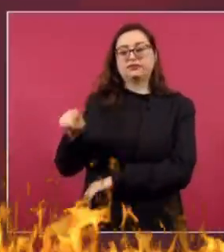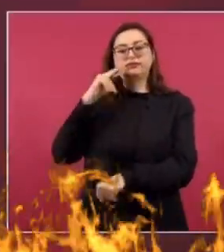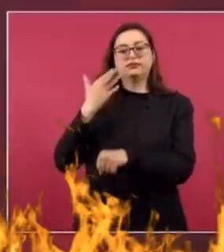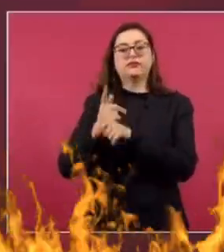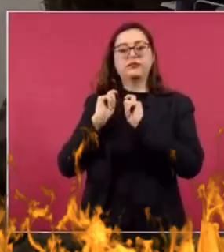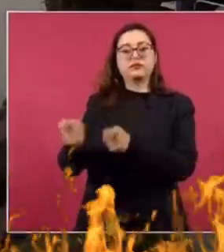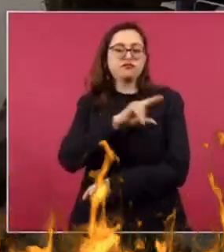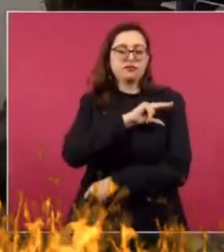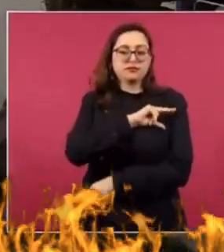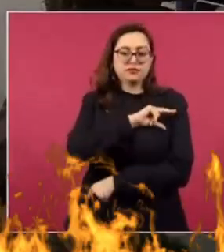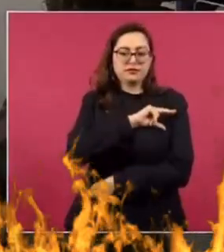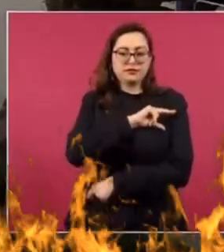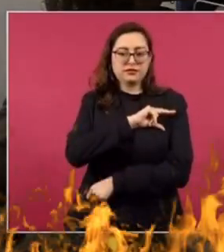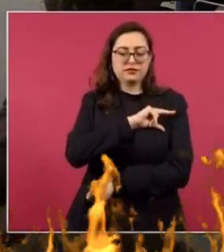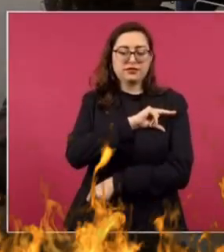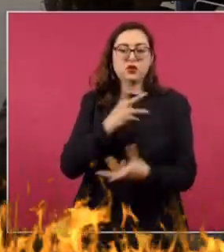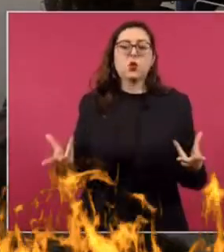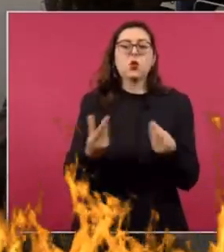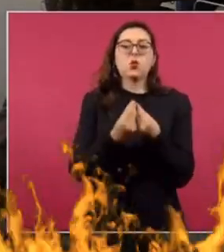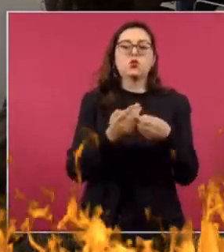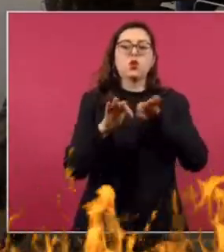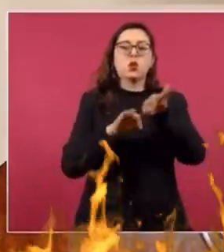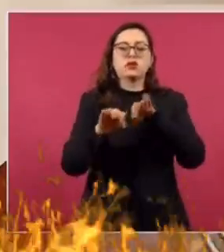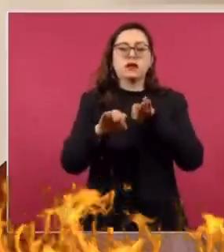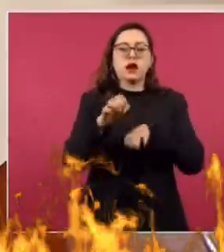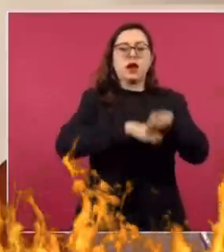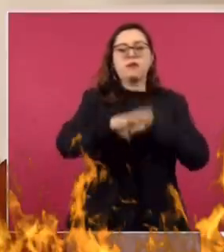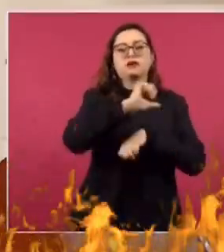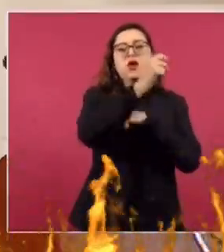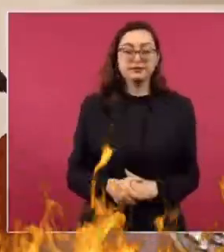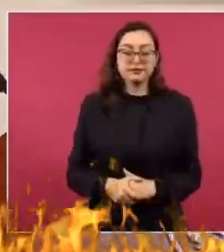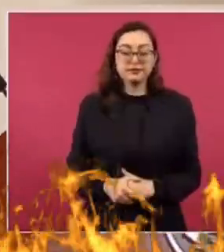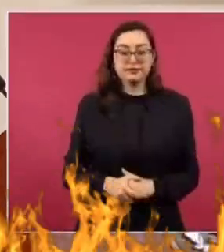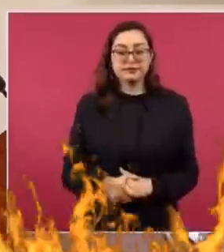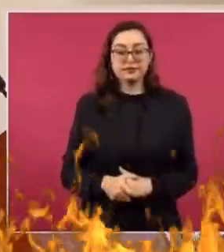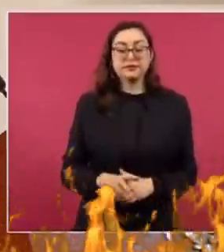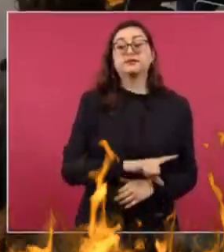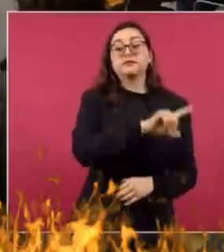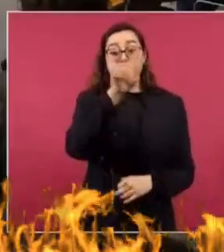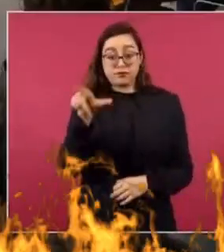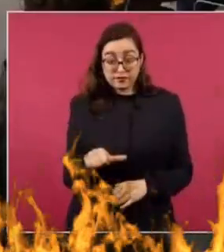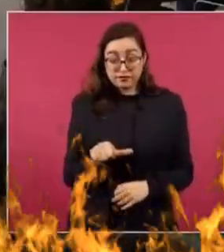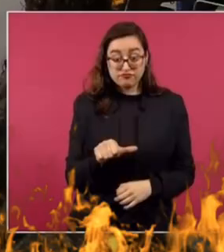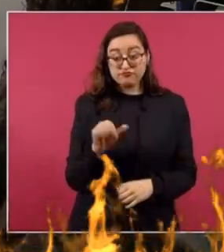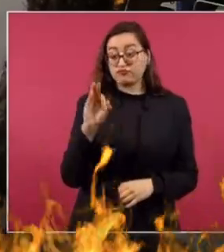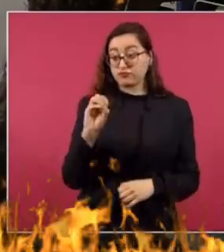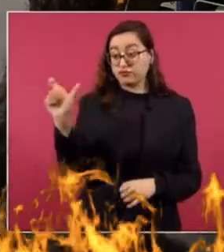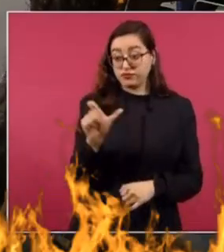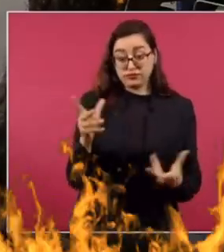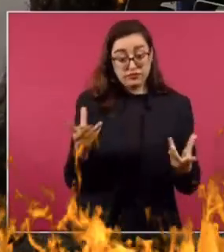encargado de un despacho fiscal que defendía a empresas extranjeras. Luego entra con Fox